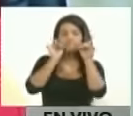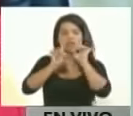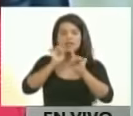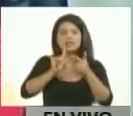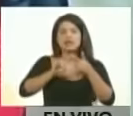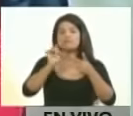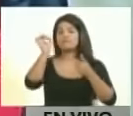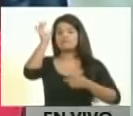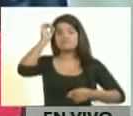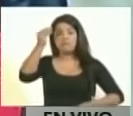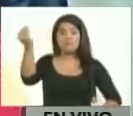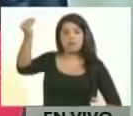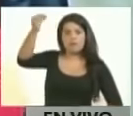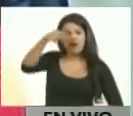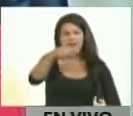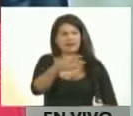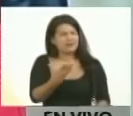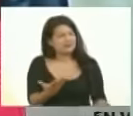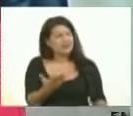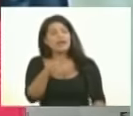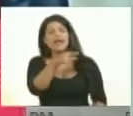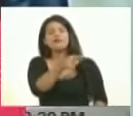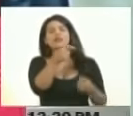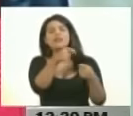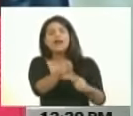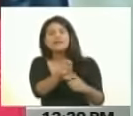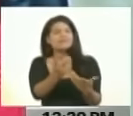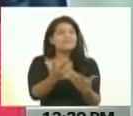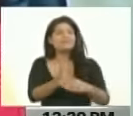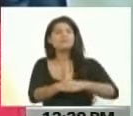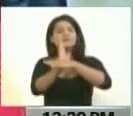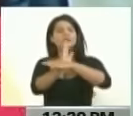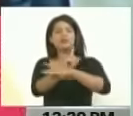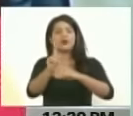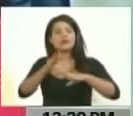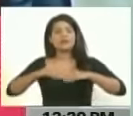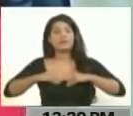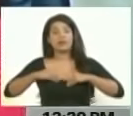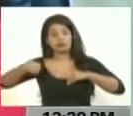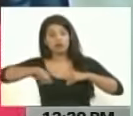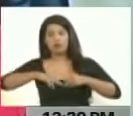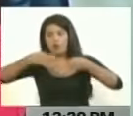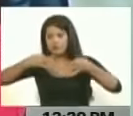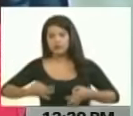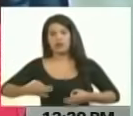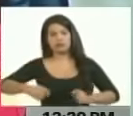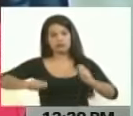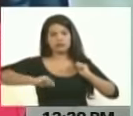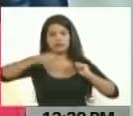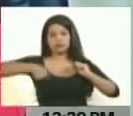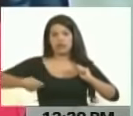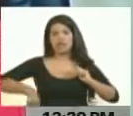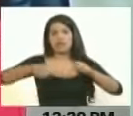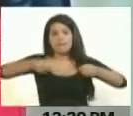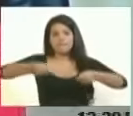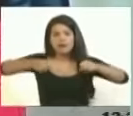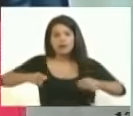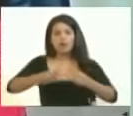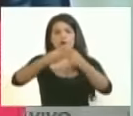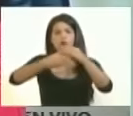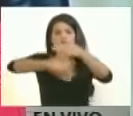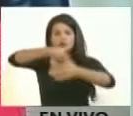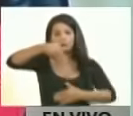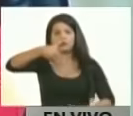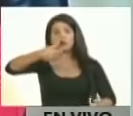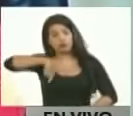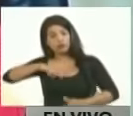que solamente buscaban perturbar el ejercicio legítimo que nos ha correspondido en el Mercosur, como Estado